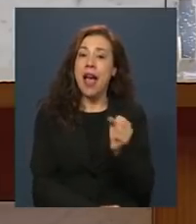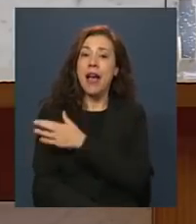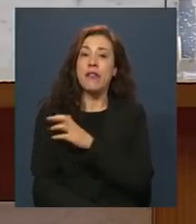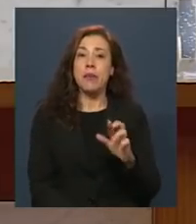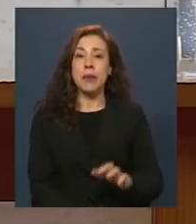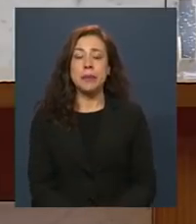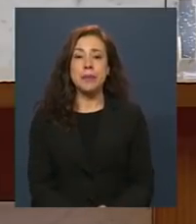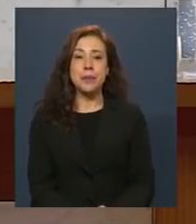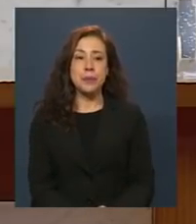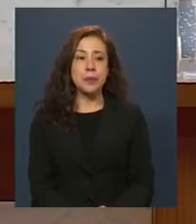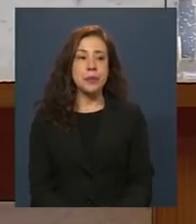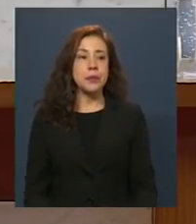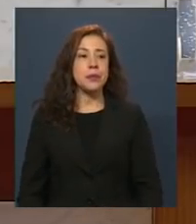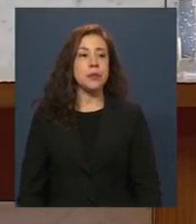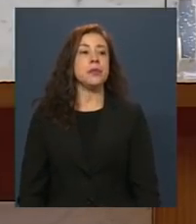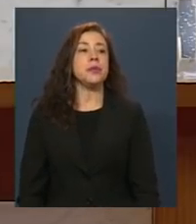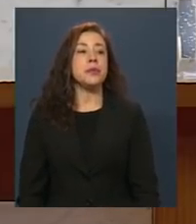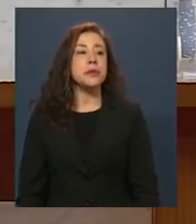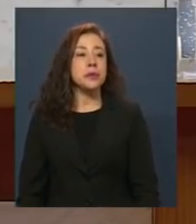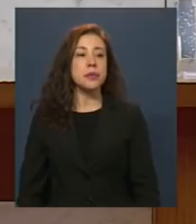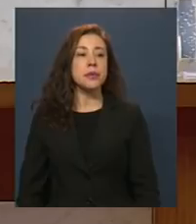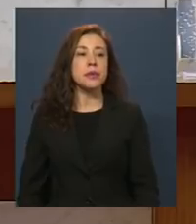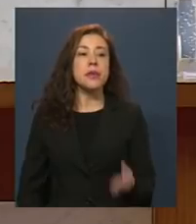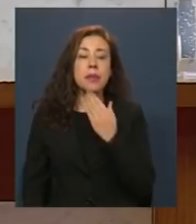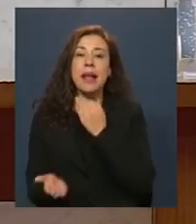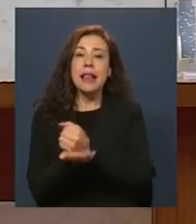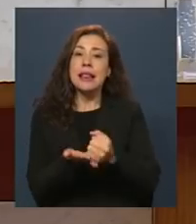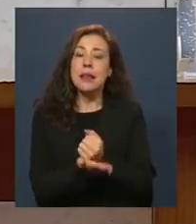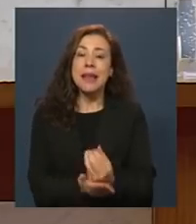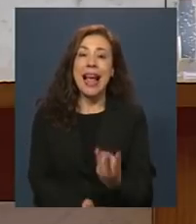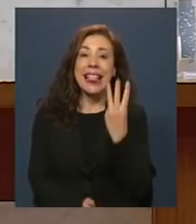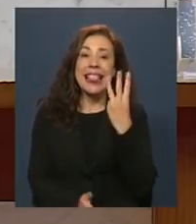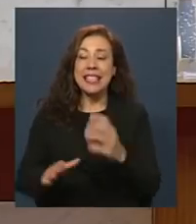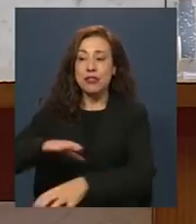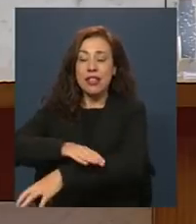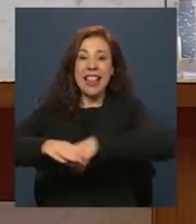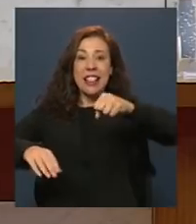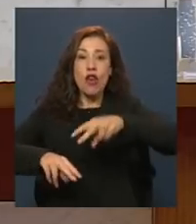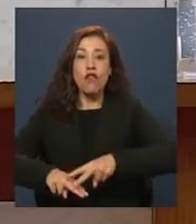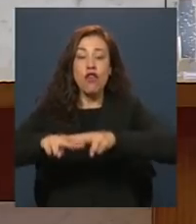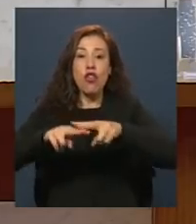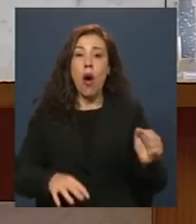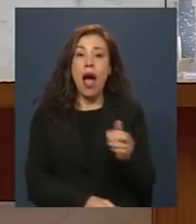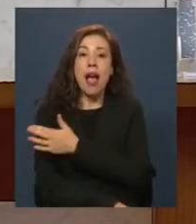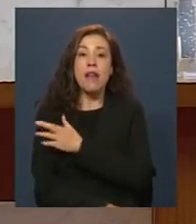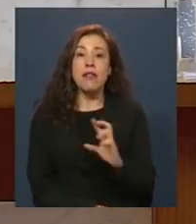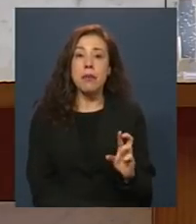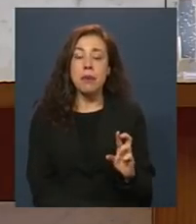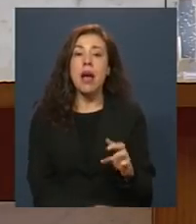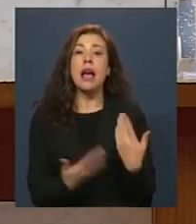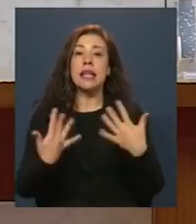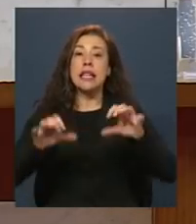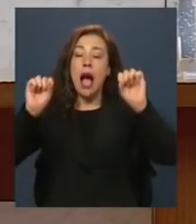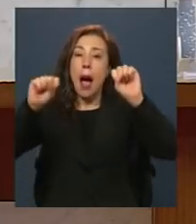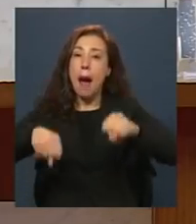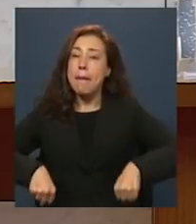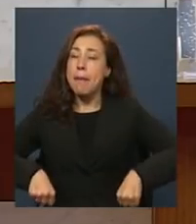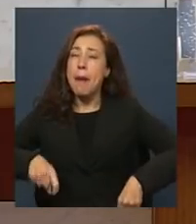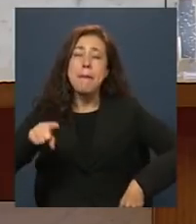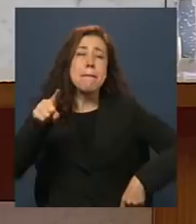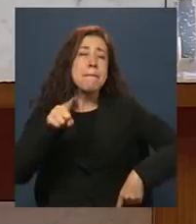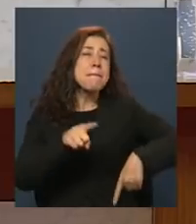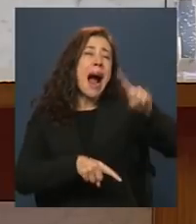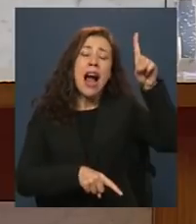pensiones. Desde luego, tramitamos 3 retiros de fondos de las AFP aprobado por un amplio